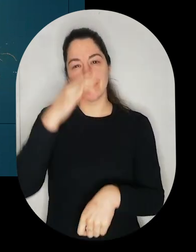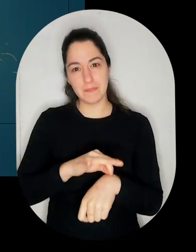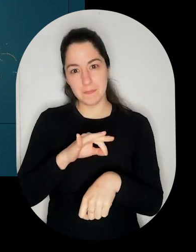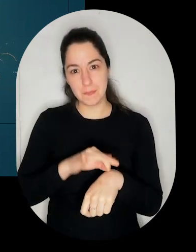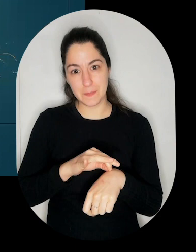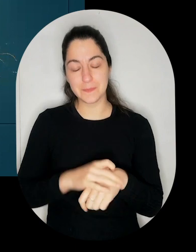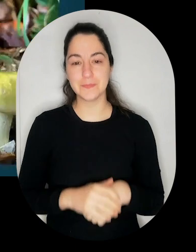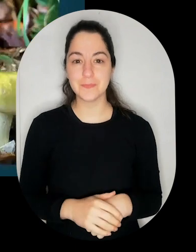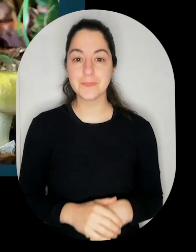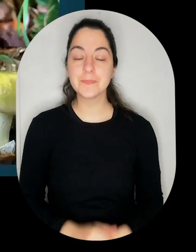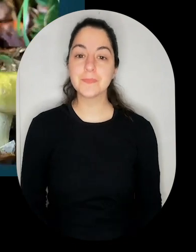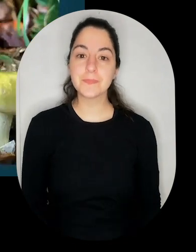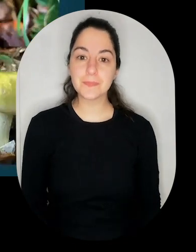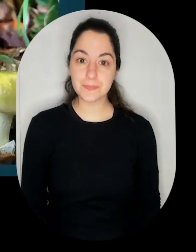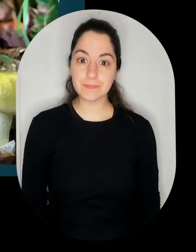posterior.